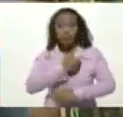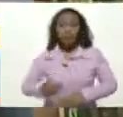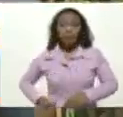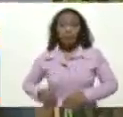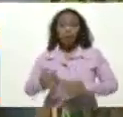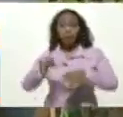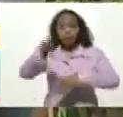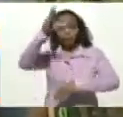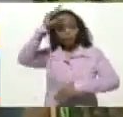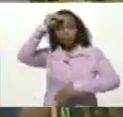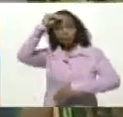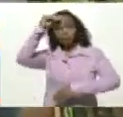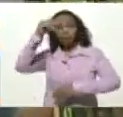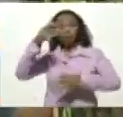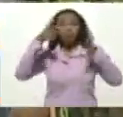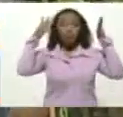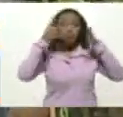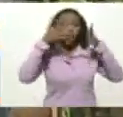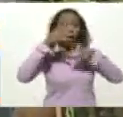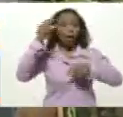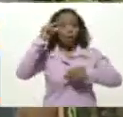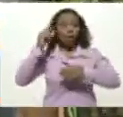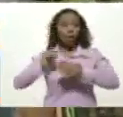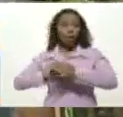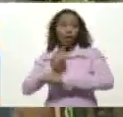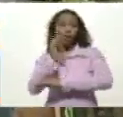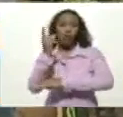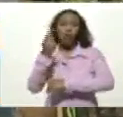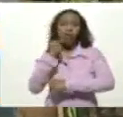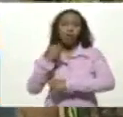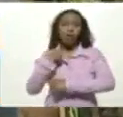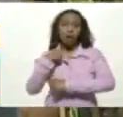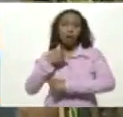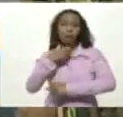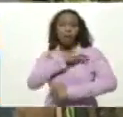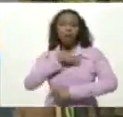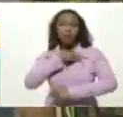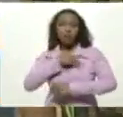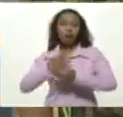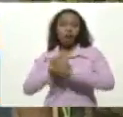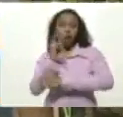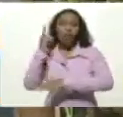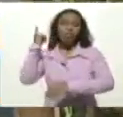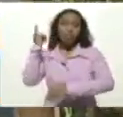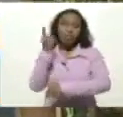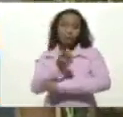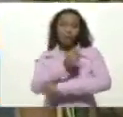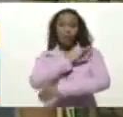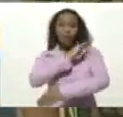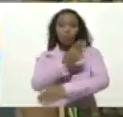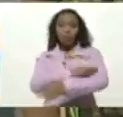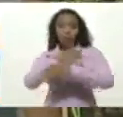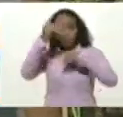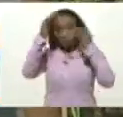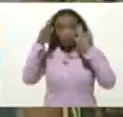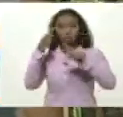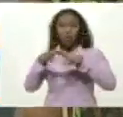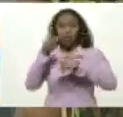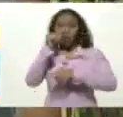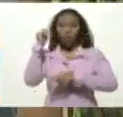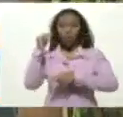orientación el día del árbol, cuando nos dijo que la misión árbol debe fortalecer la atención a los niños, niñas